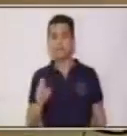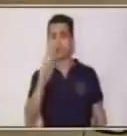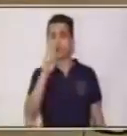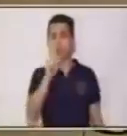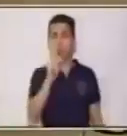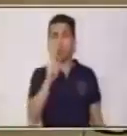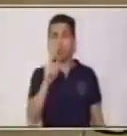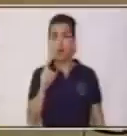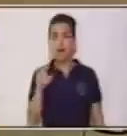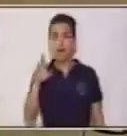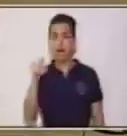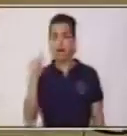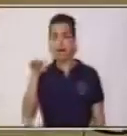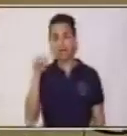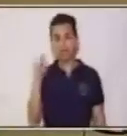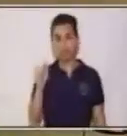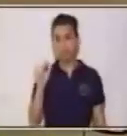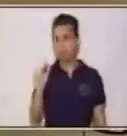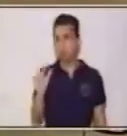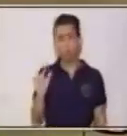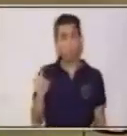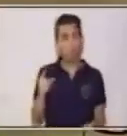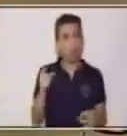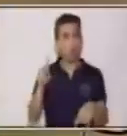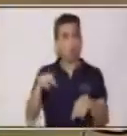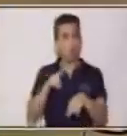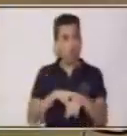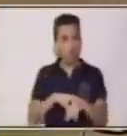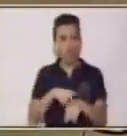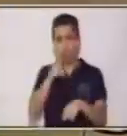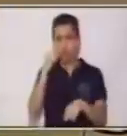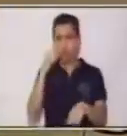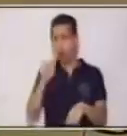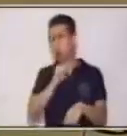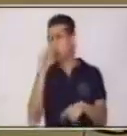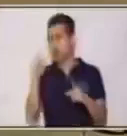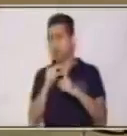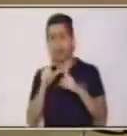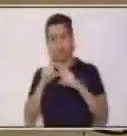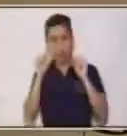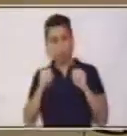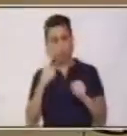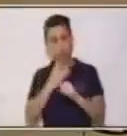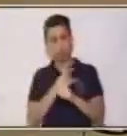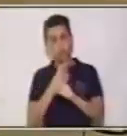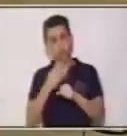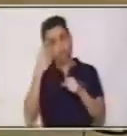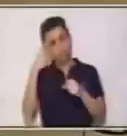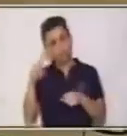otra palabra podrías utilizar para expresar la misma idea?